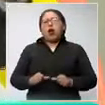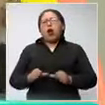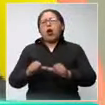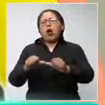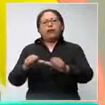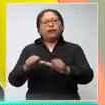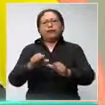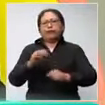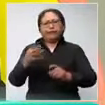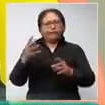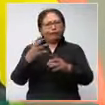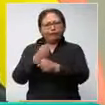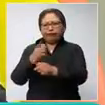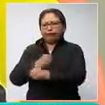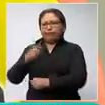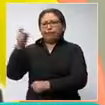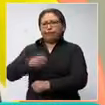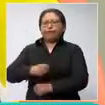concretas.